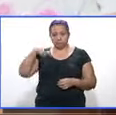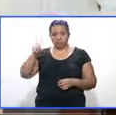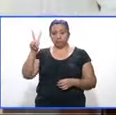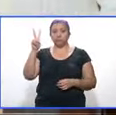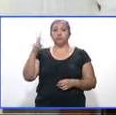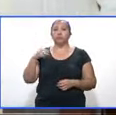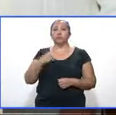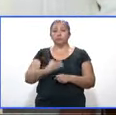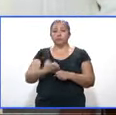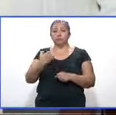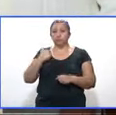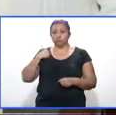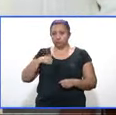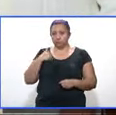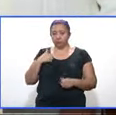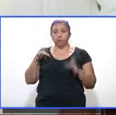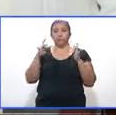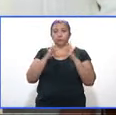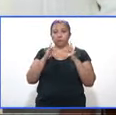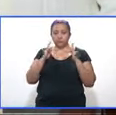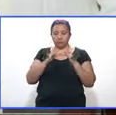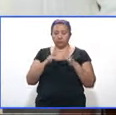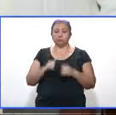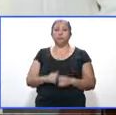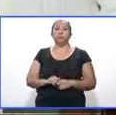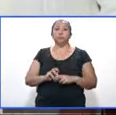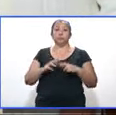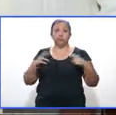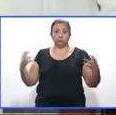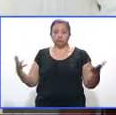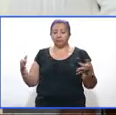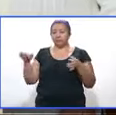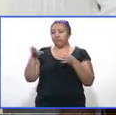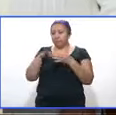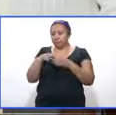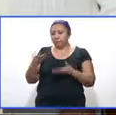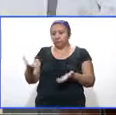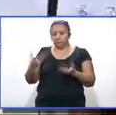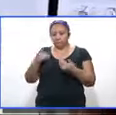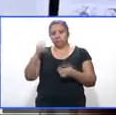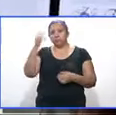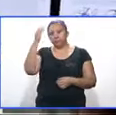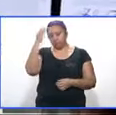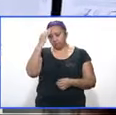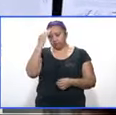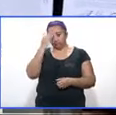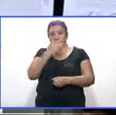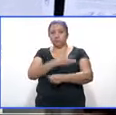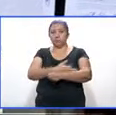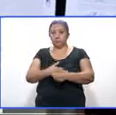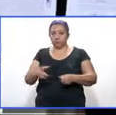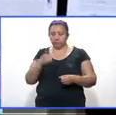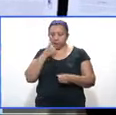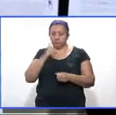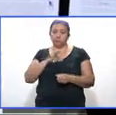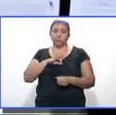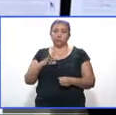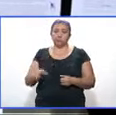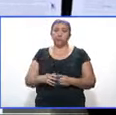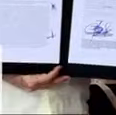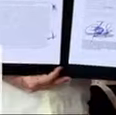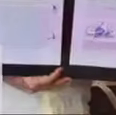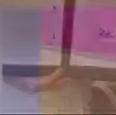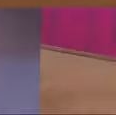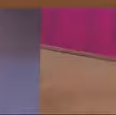Canadá y para mantener contacto y vinculación y así acercar a los familiares en la medida de sus posibilidades.